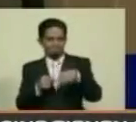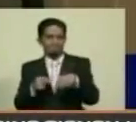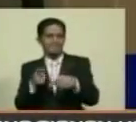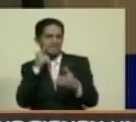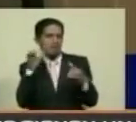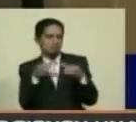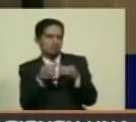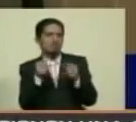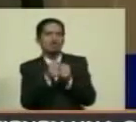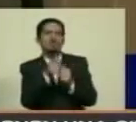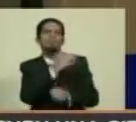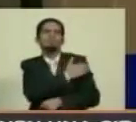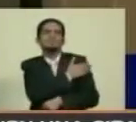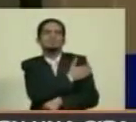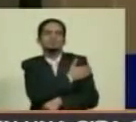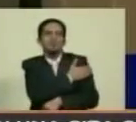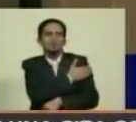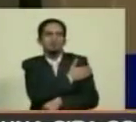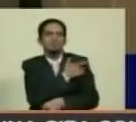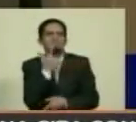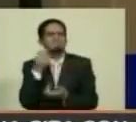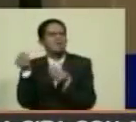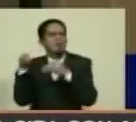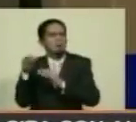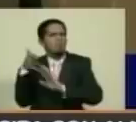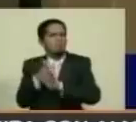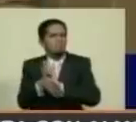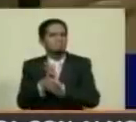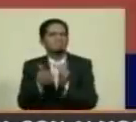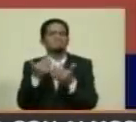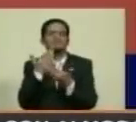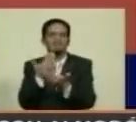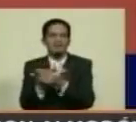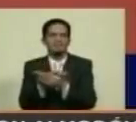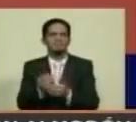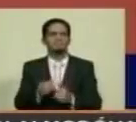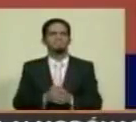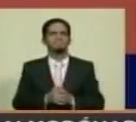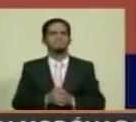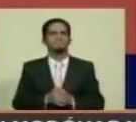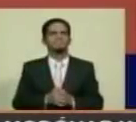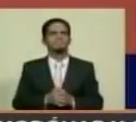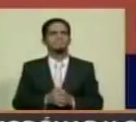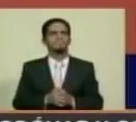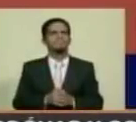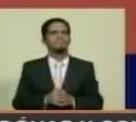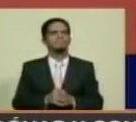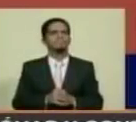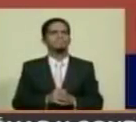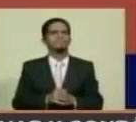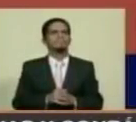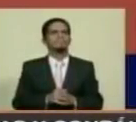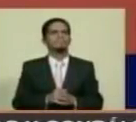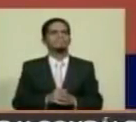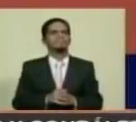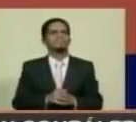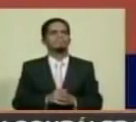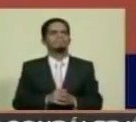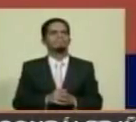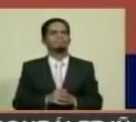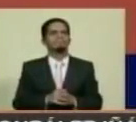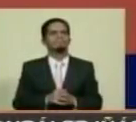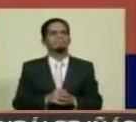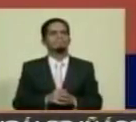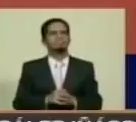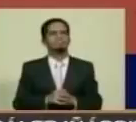oposición incluso, y a qué acuerdo se llegó. Gracias. Bueno, mire, Erika, estamos en presencia de una trama